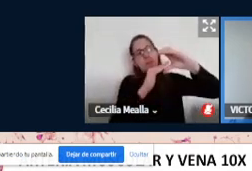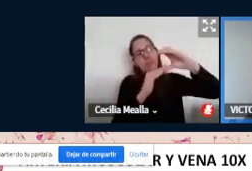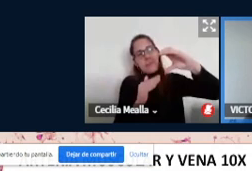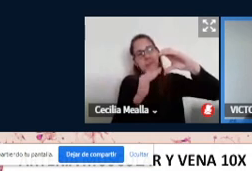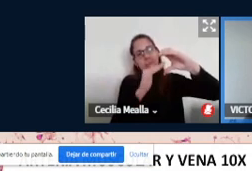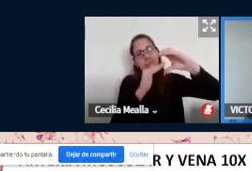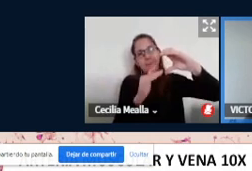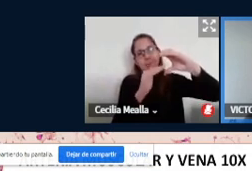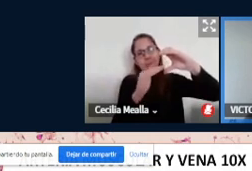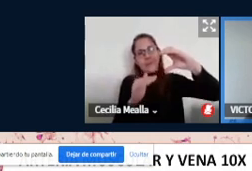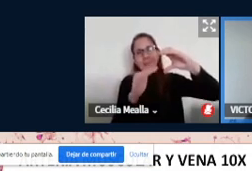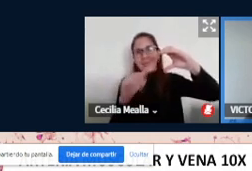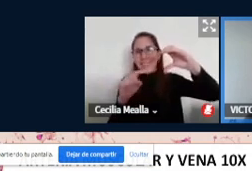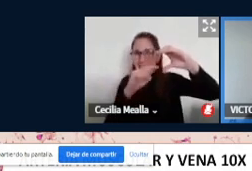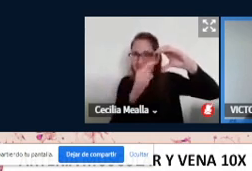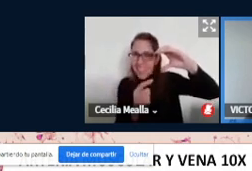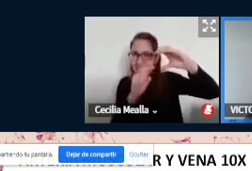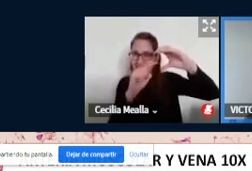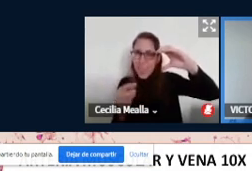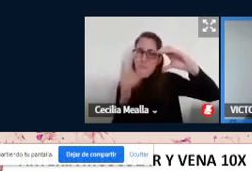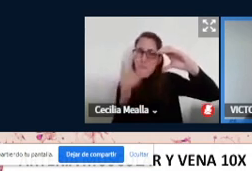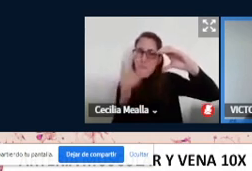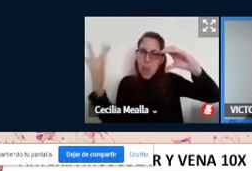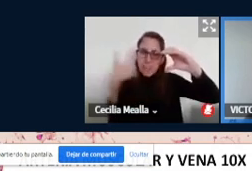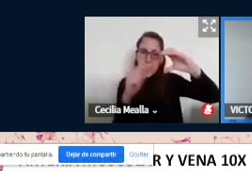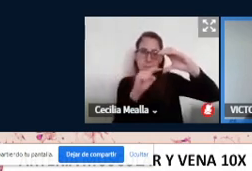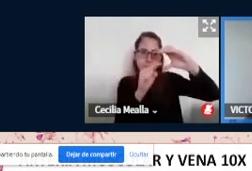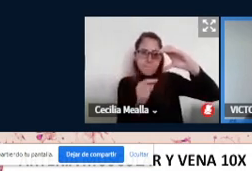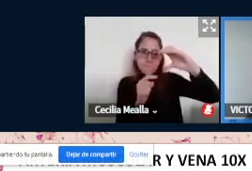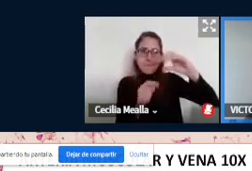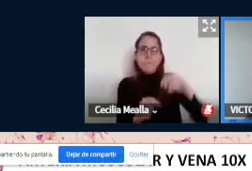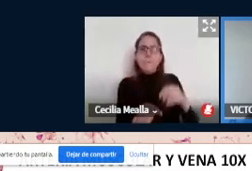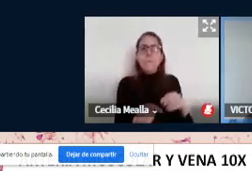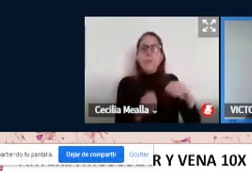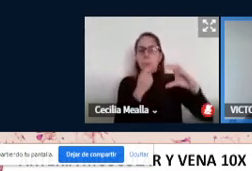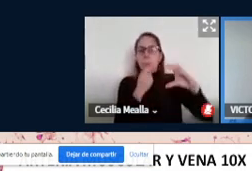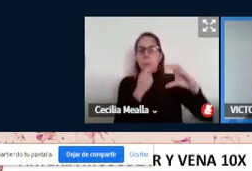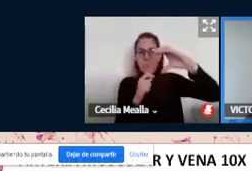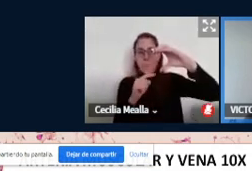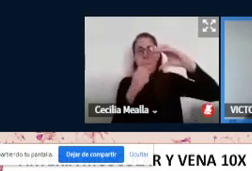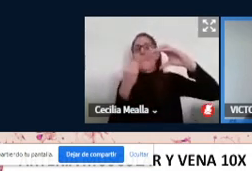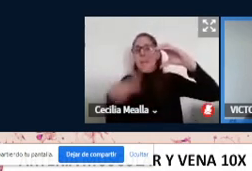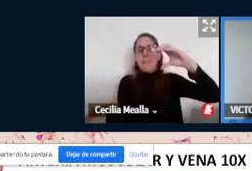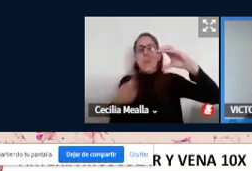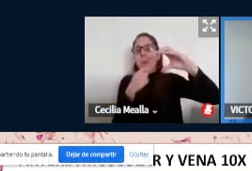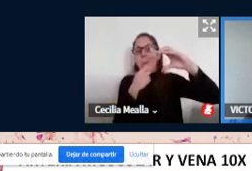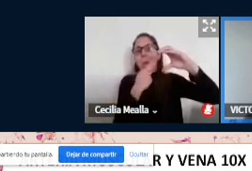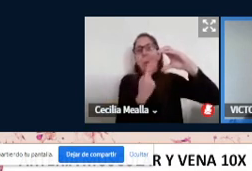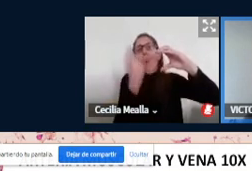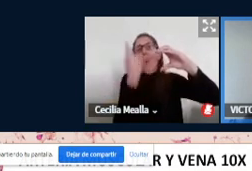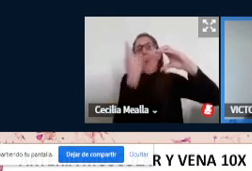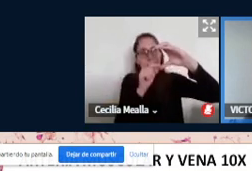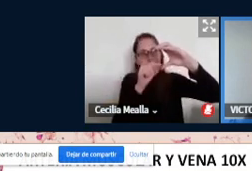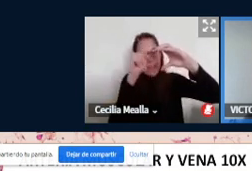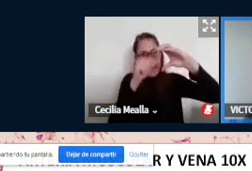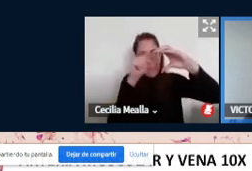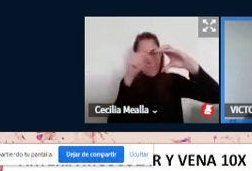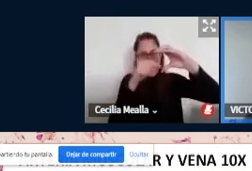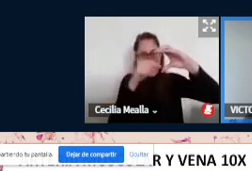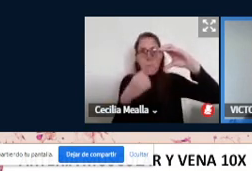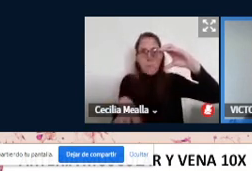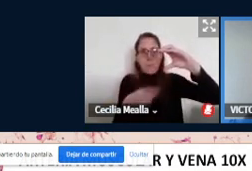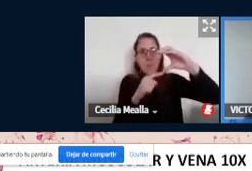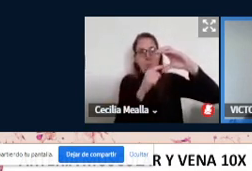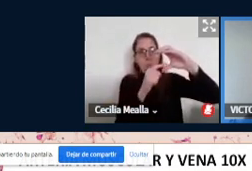azules, más violetas, bien basófilas, que son los núcleos. Entonces yo elijo una línea y en base a